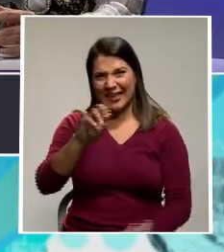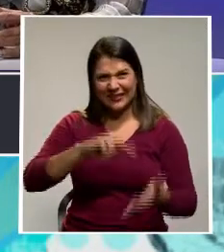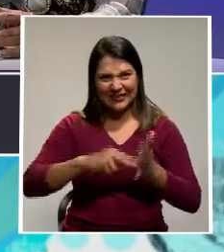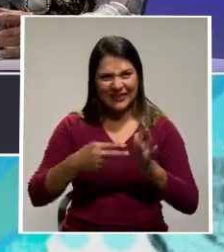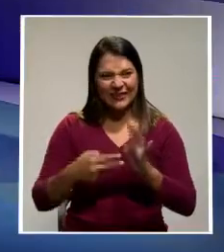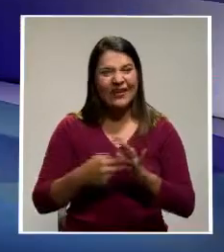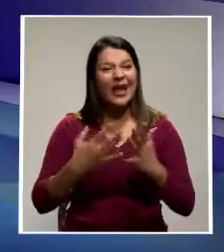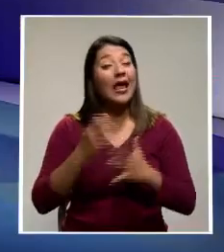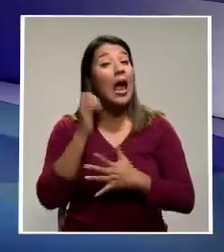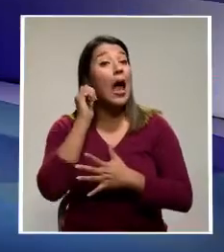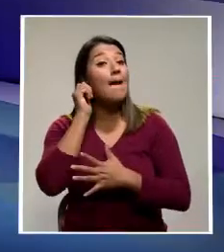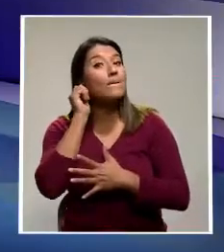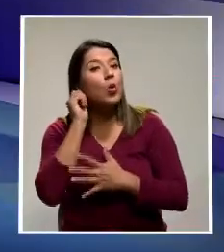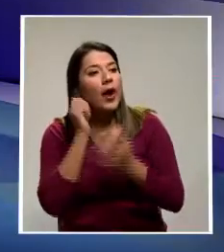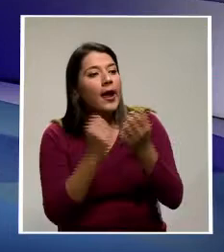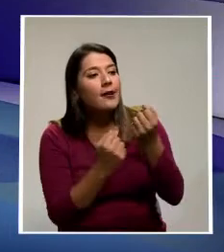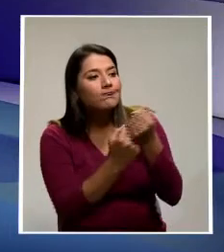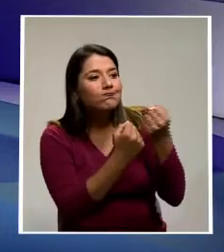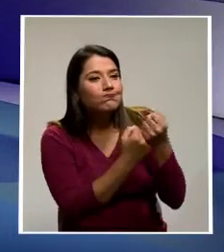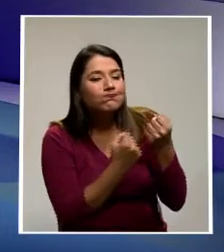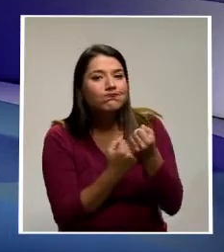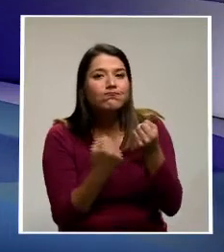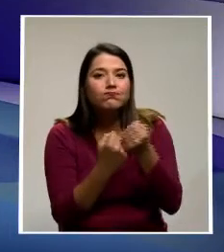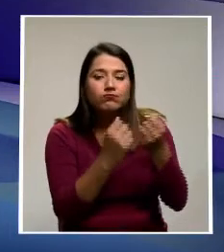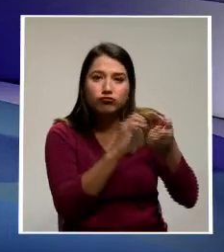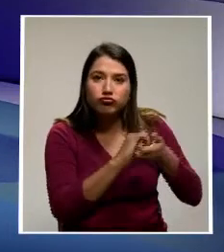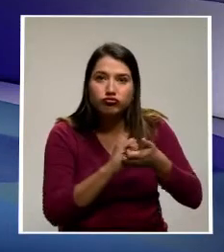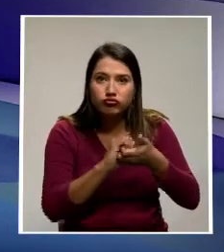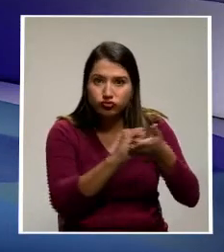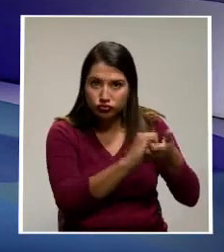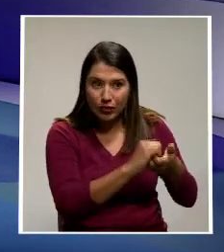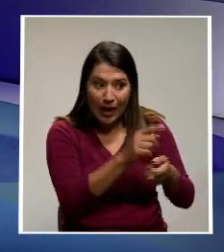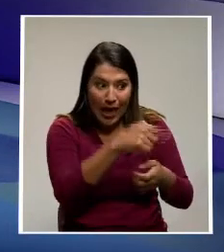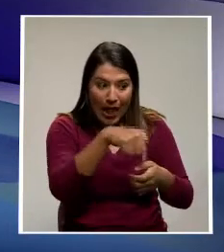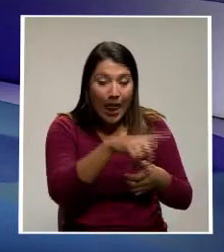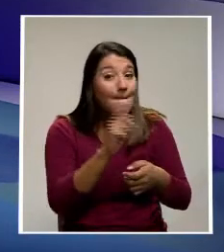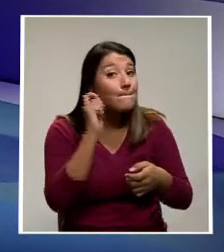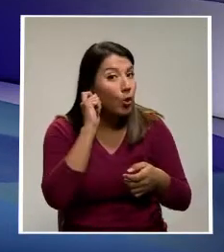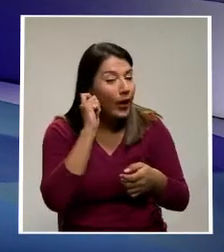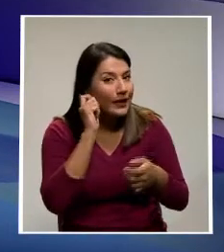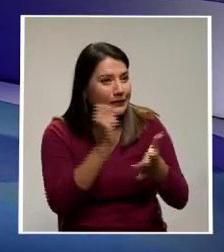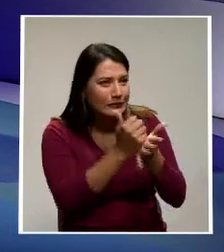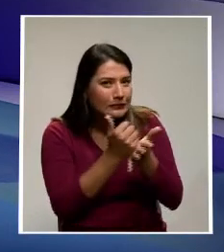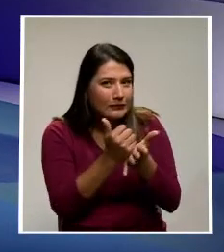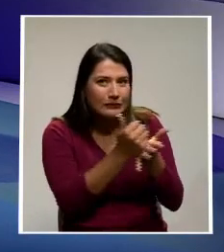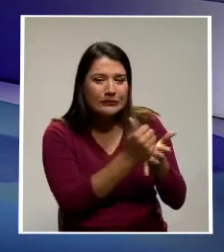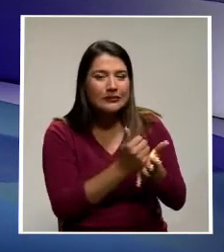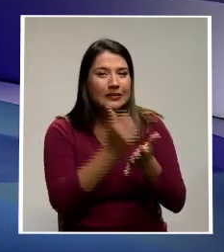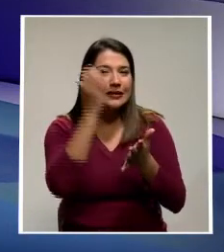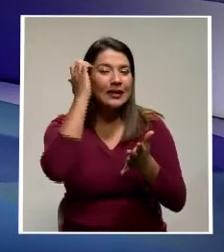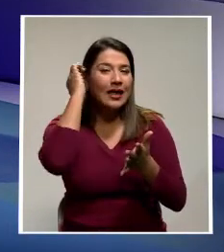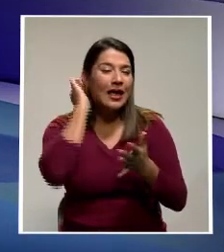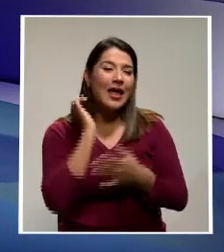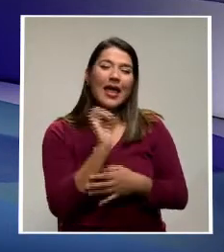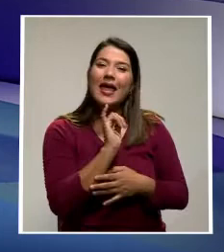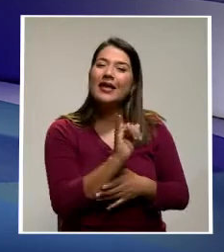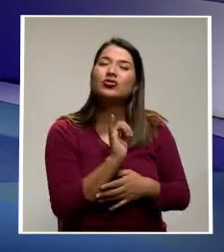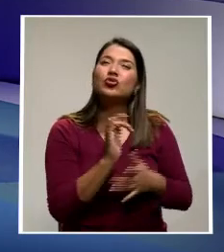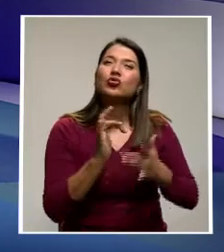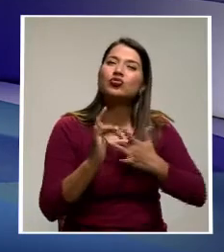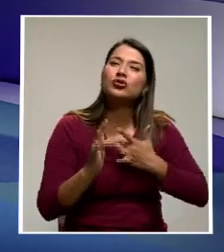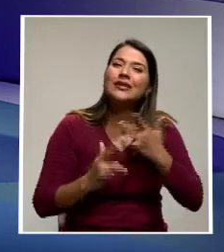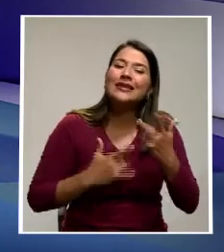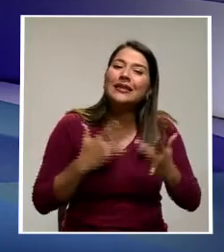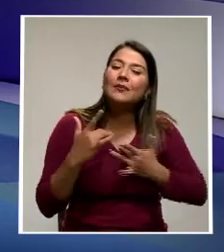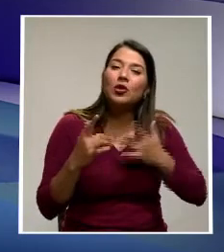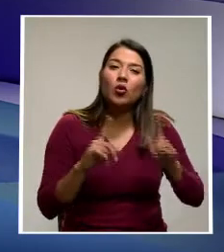entre géneros, hay una sororidad entre mujeres, es una sensibilidad diferente